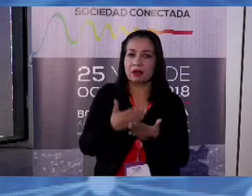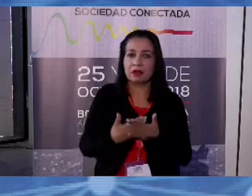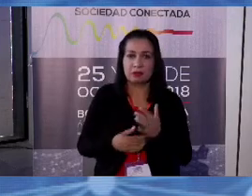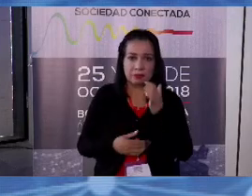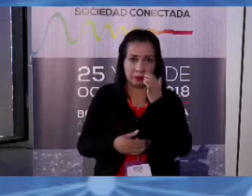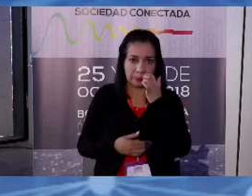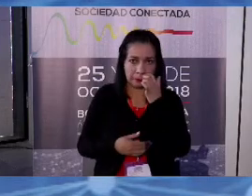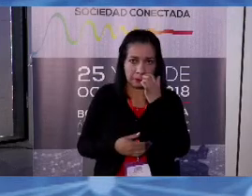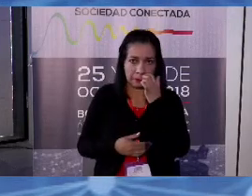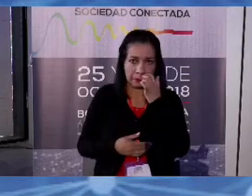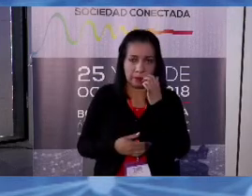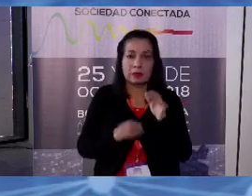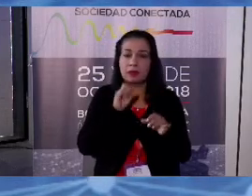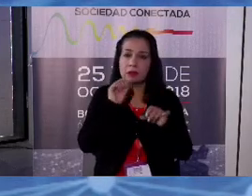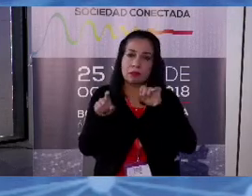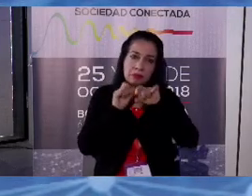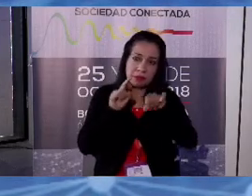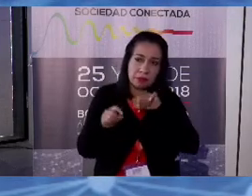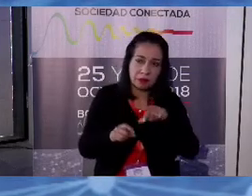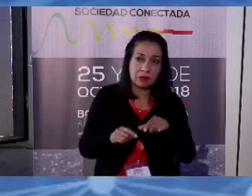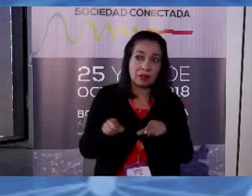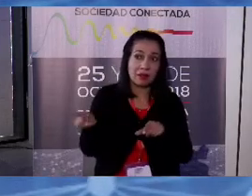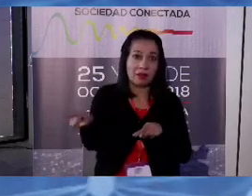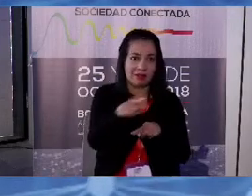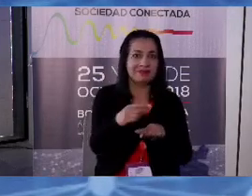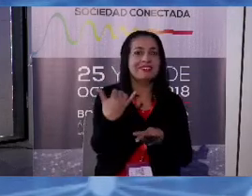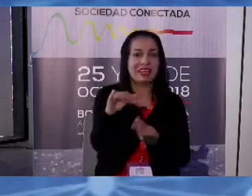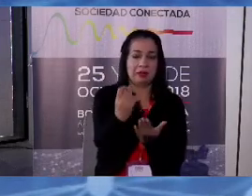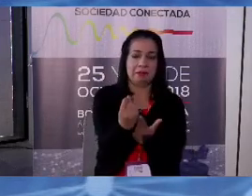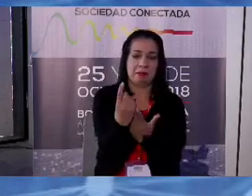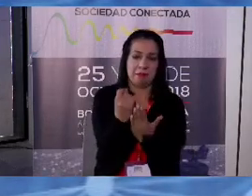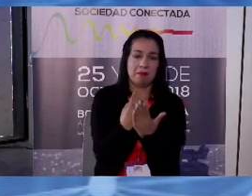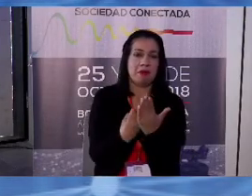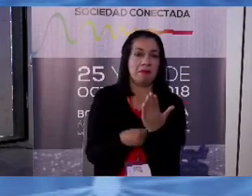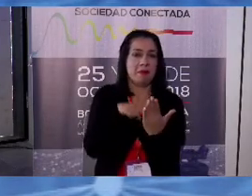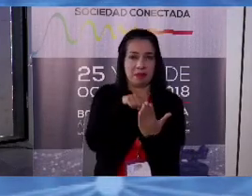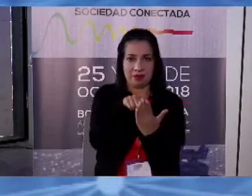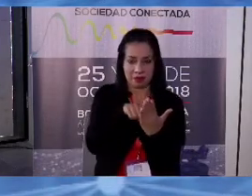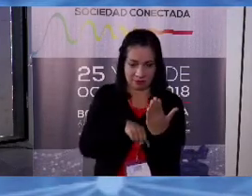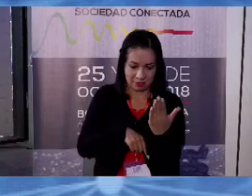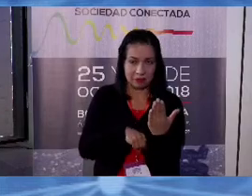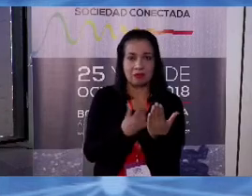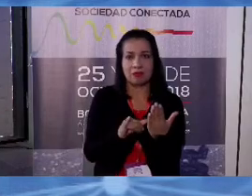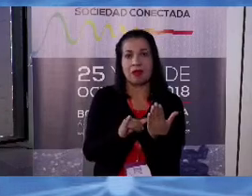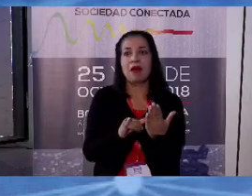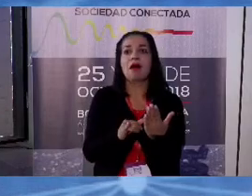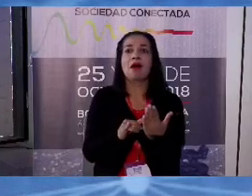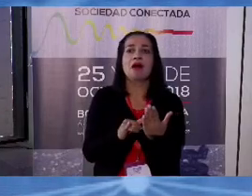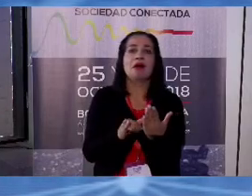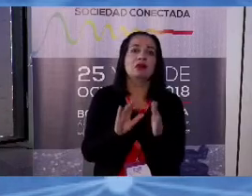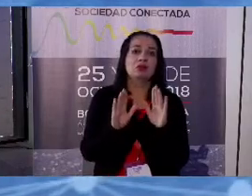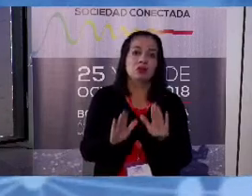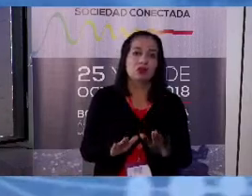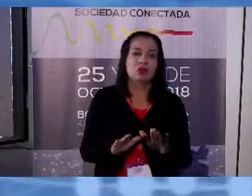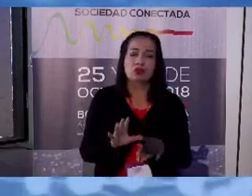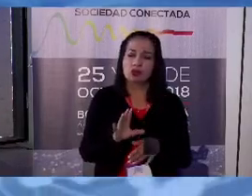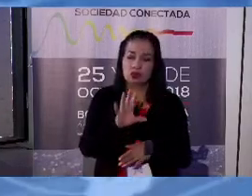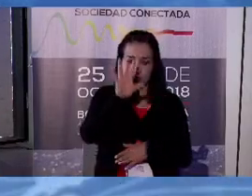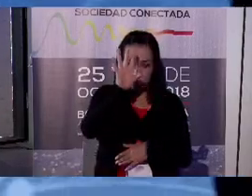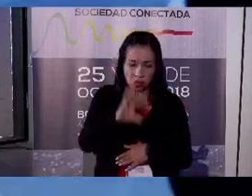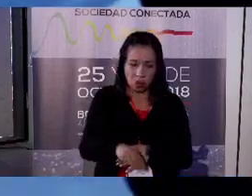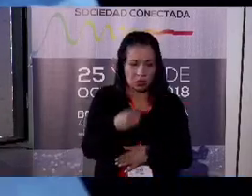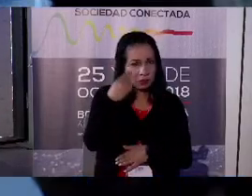fascinantes las preguntas de de de la audiencia muchas de ellas y por no decir que casi todas se se están Están